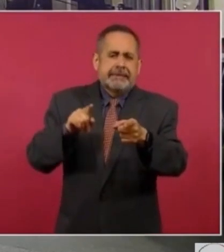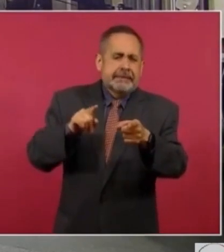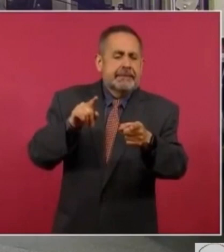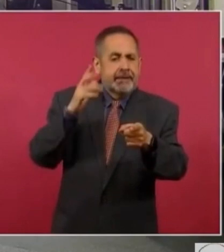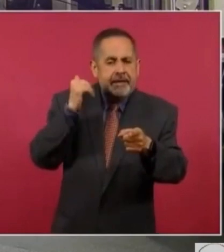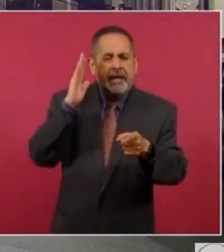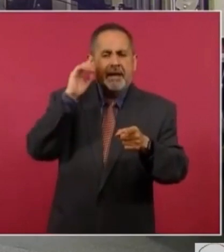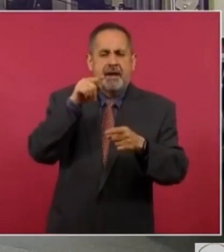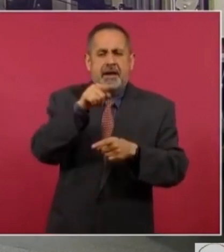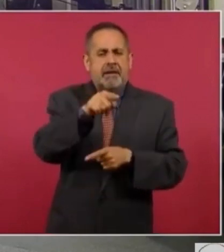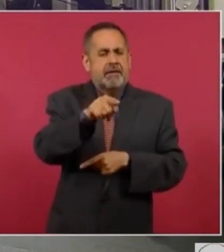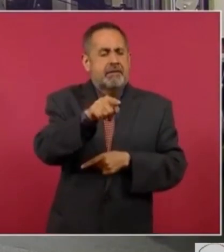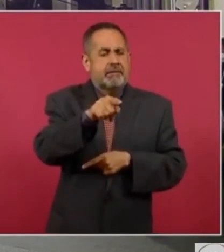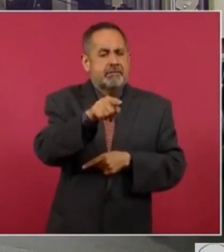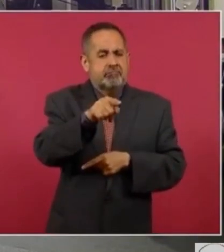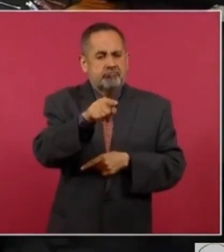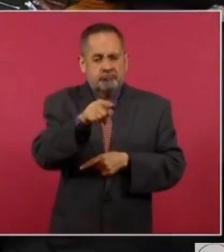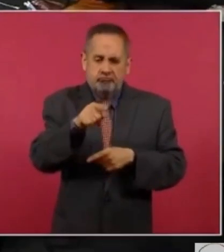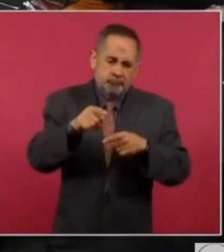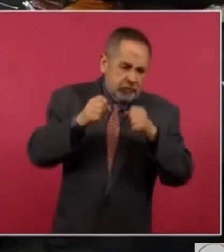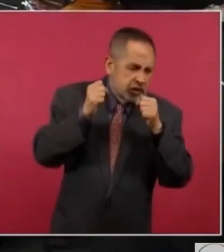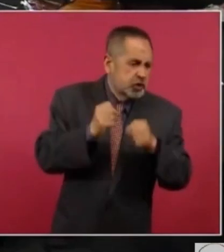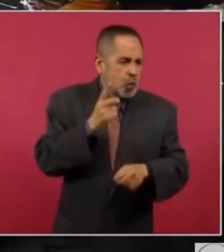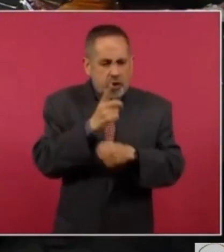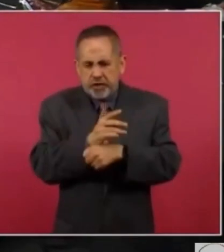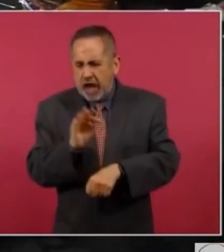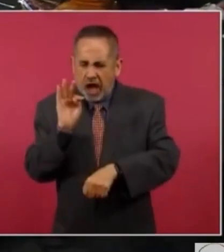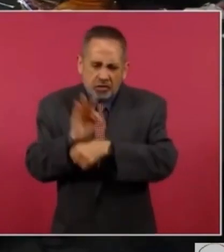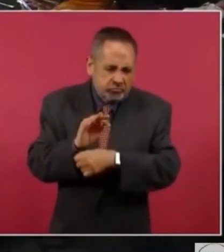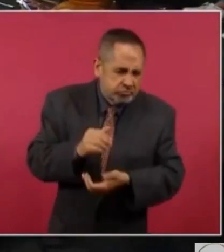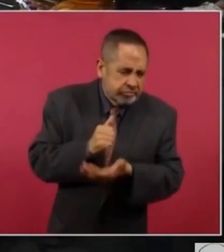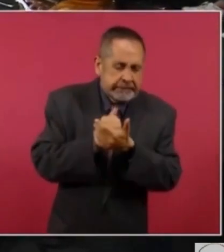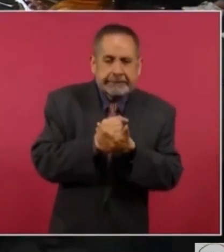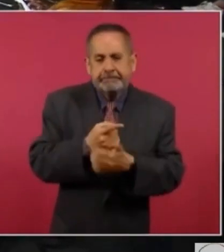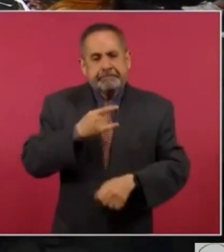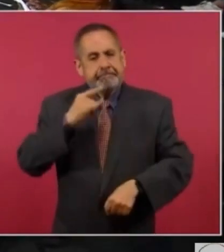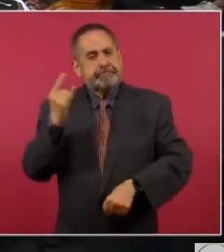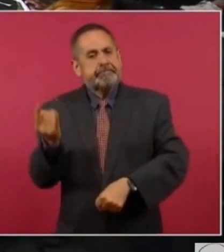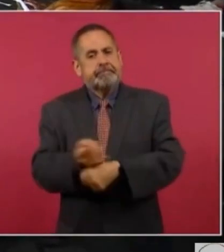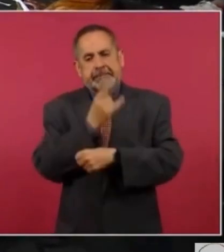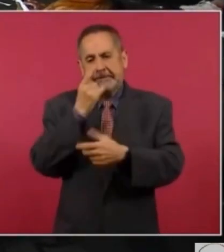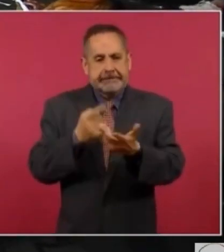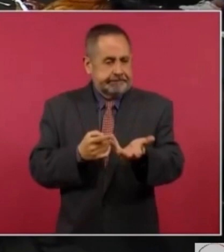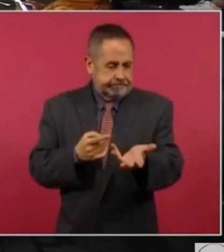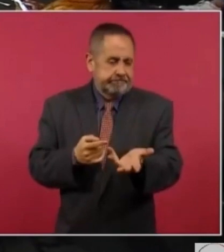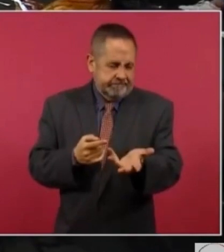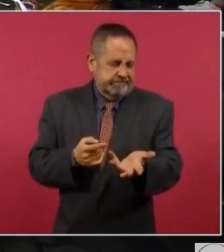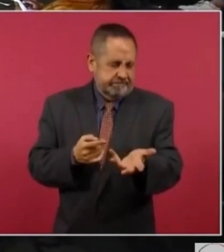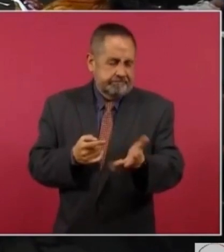digamos, en sus manos garantizar la seguridad nacional de nuestro país y también, pues, que no hubiera